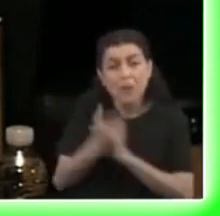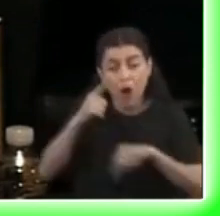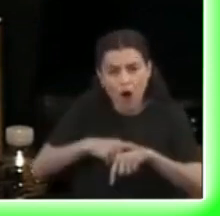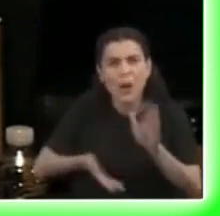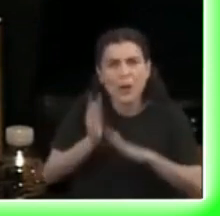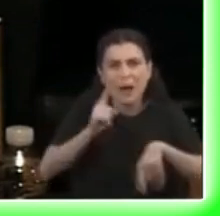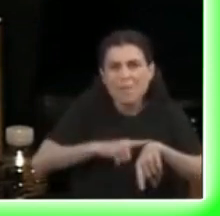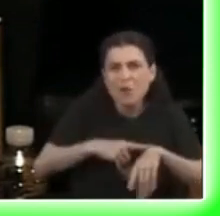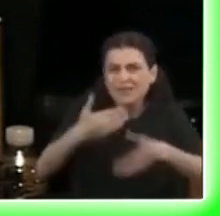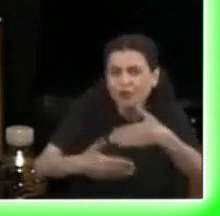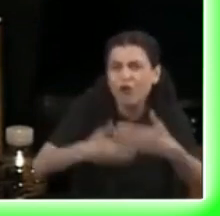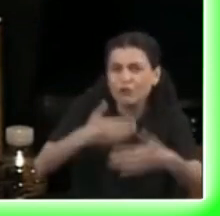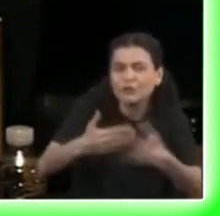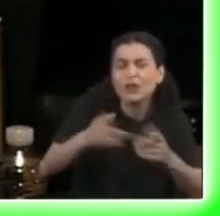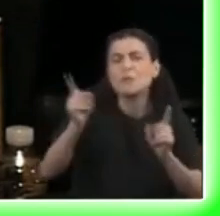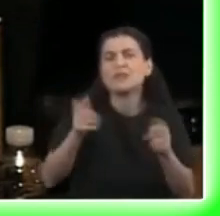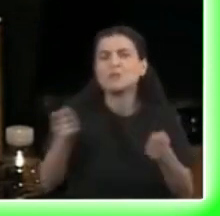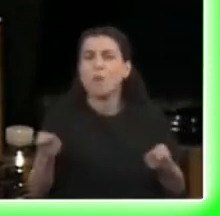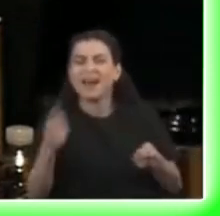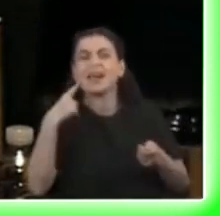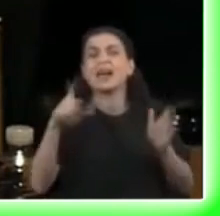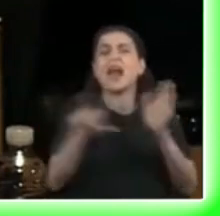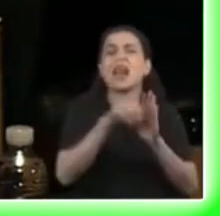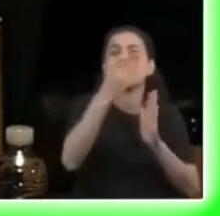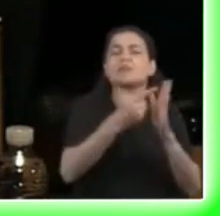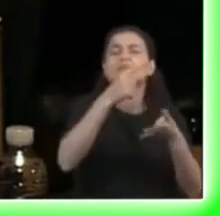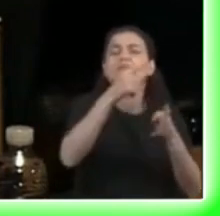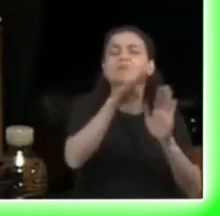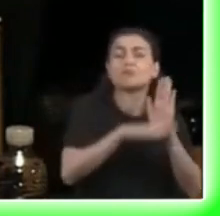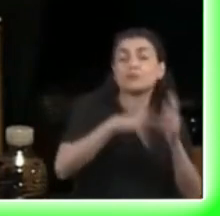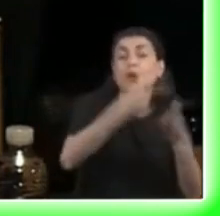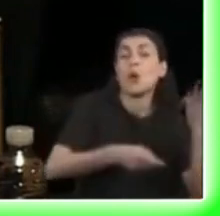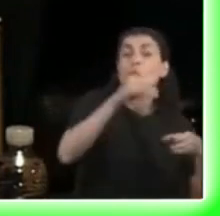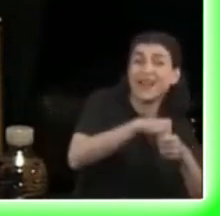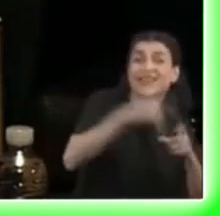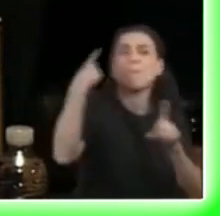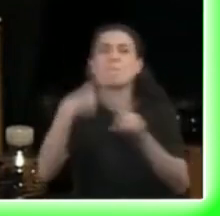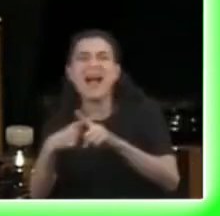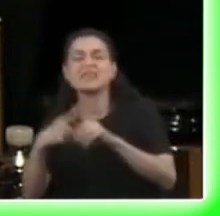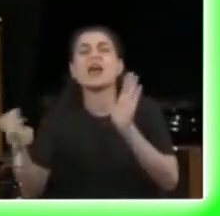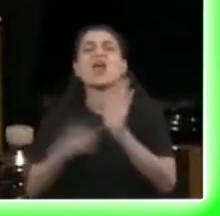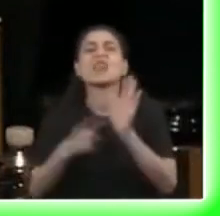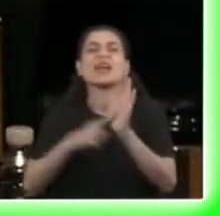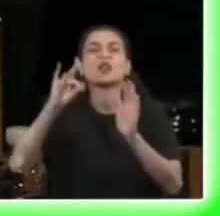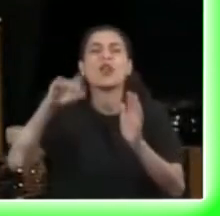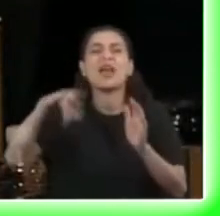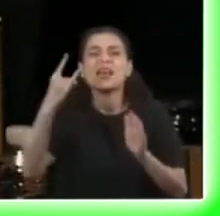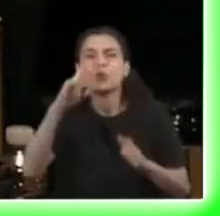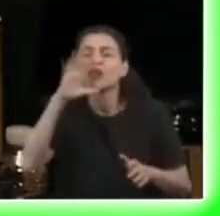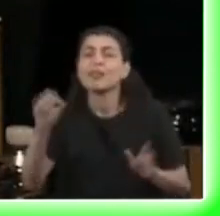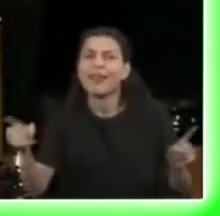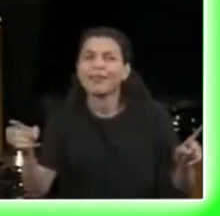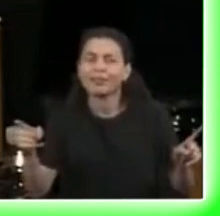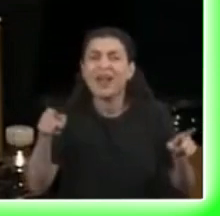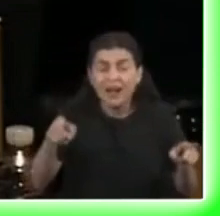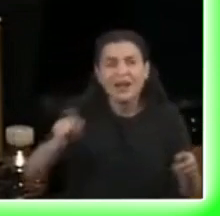funcionamiento entre la ley bases y el DNU 70 es 8 veces más grande que